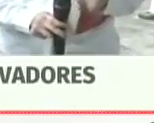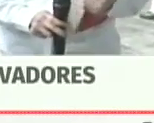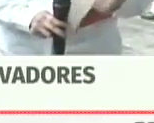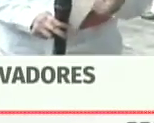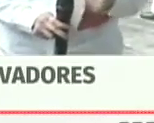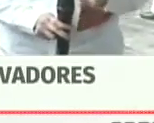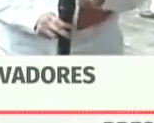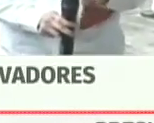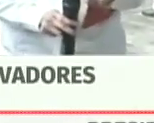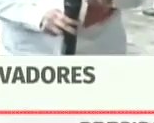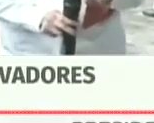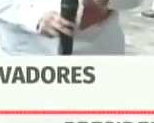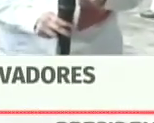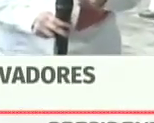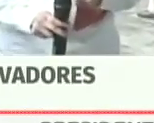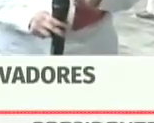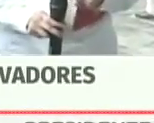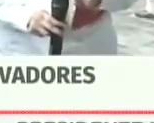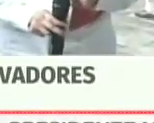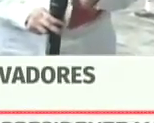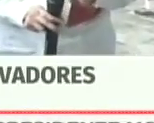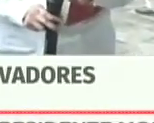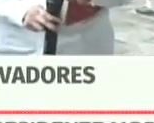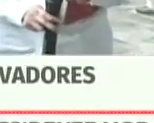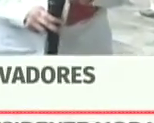que todos ustedes sigan incorporando.